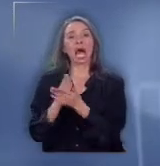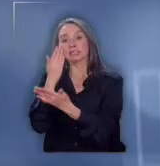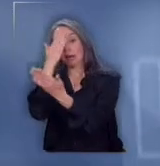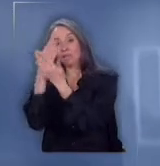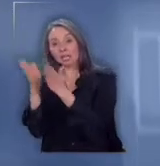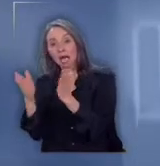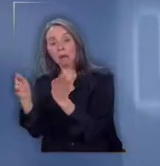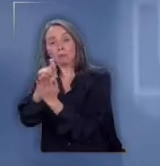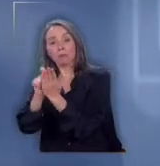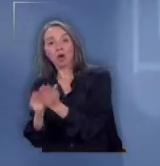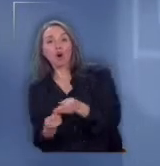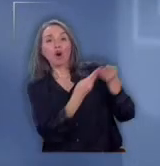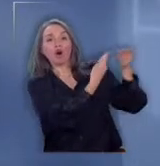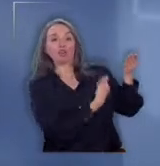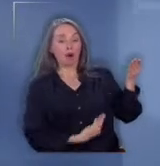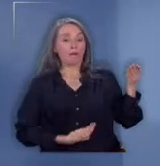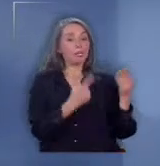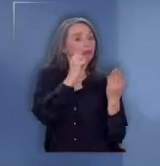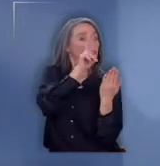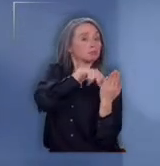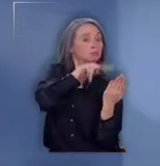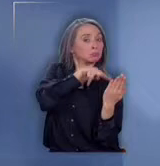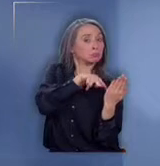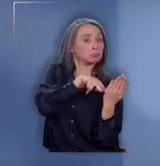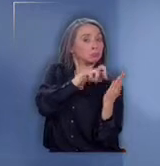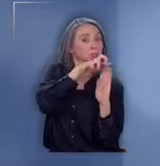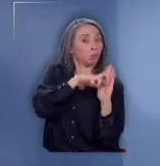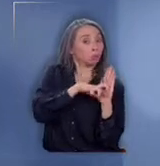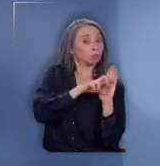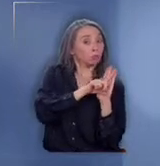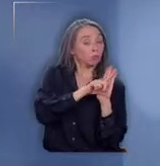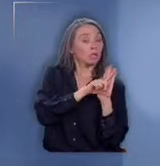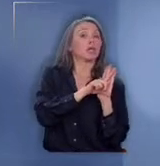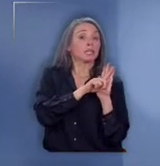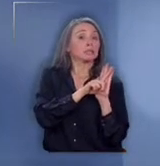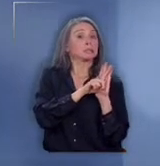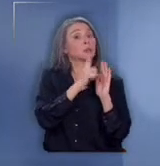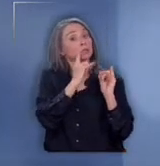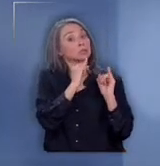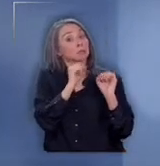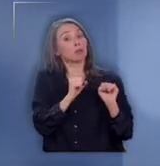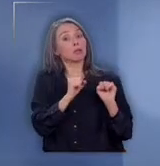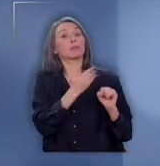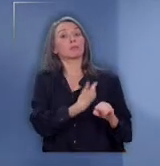esta iniciativa sea analizada y acogida con el acuerdo al que convocó el presidente